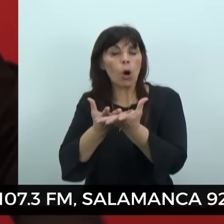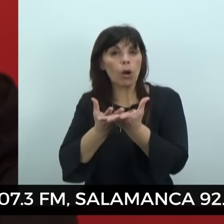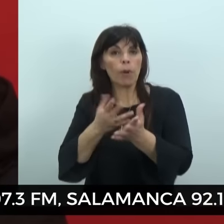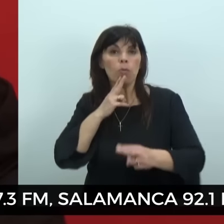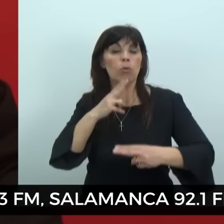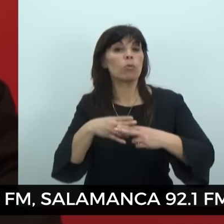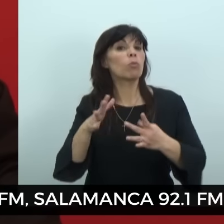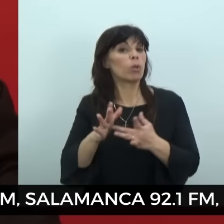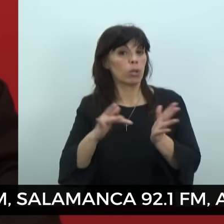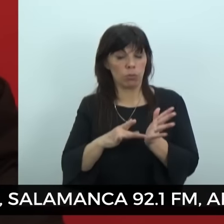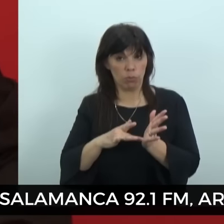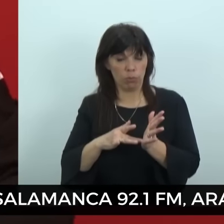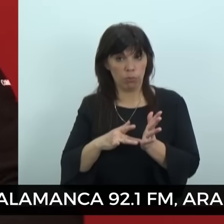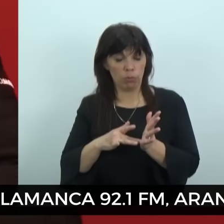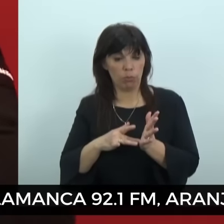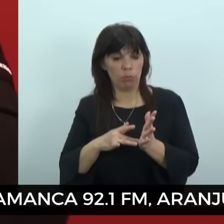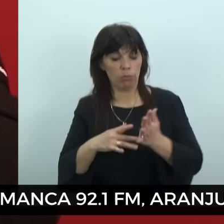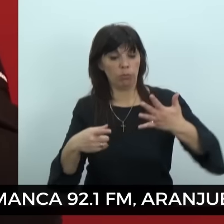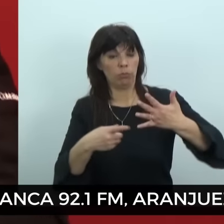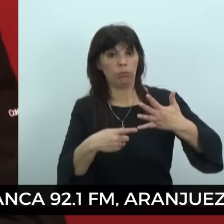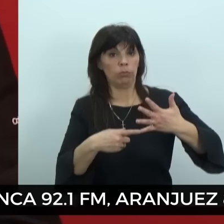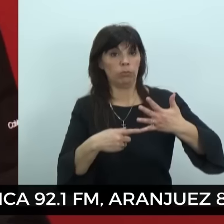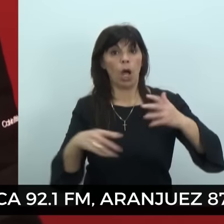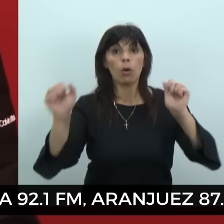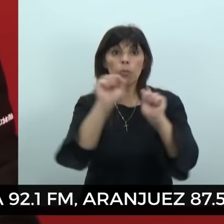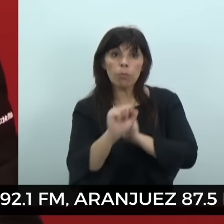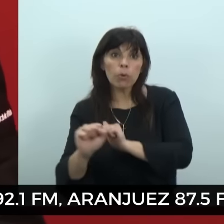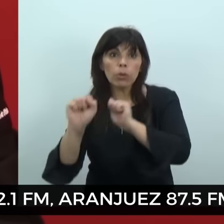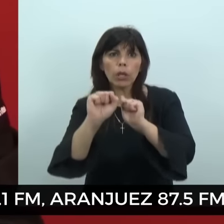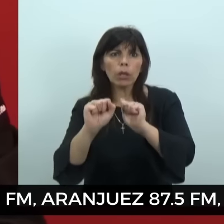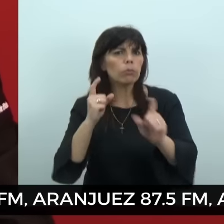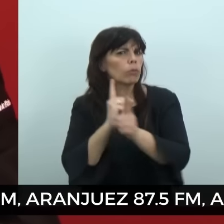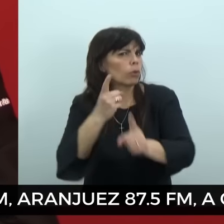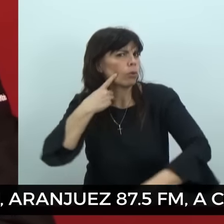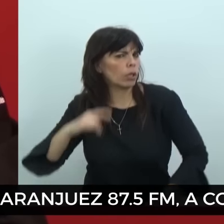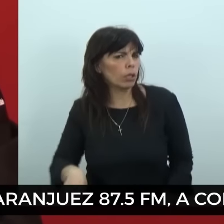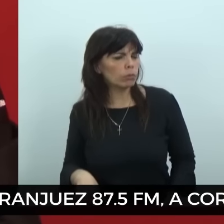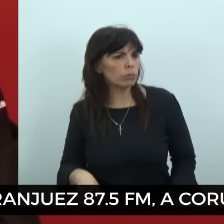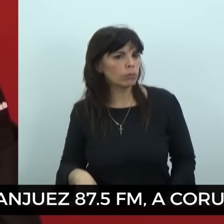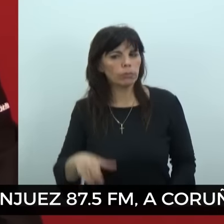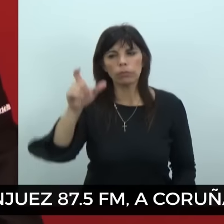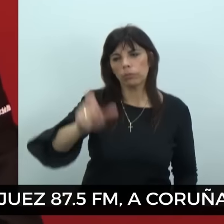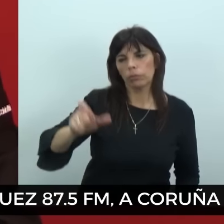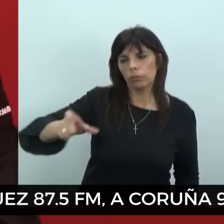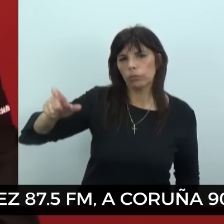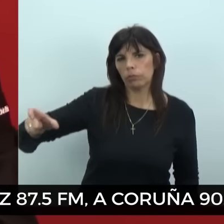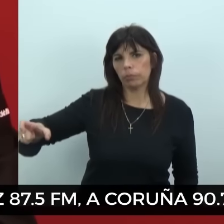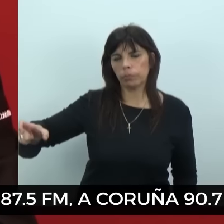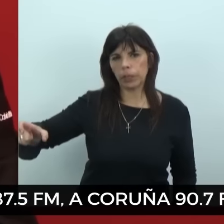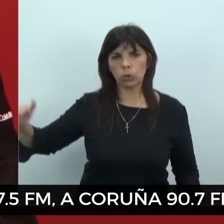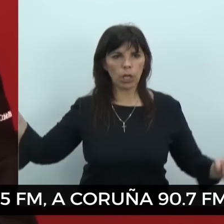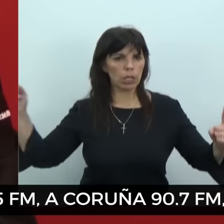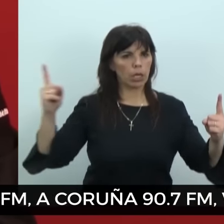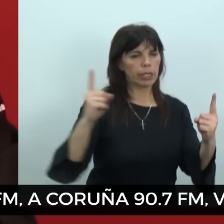en el nombre de Jesús. Y otra cosa, hay que protegerlas. ¿Contra quién? Contra gente que viene a